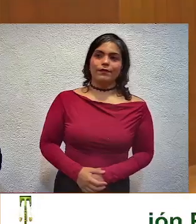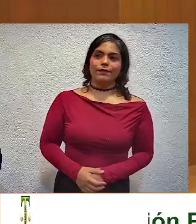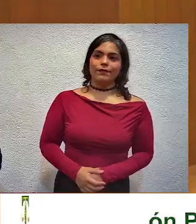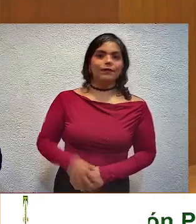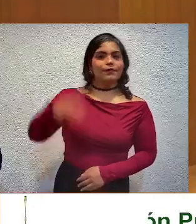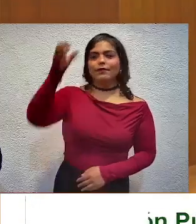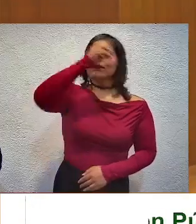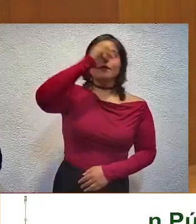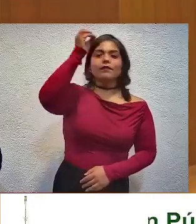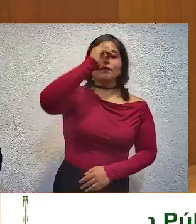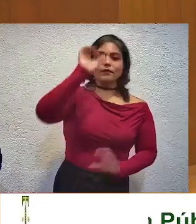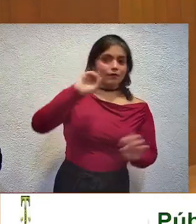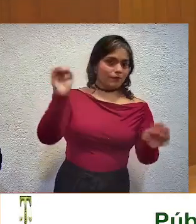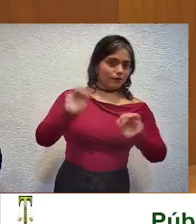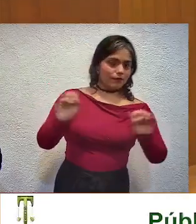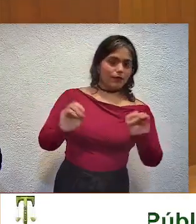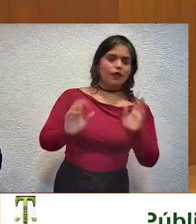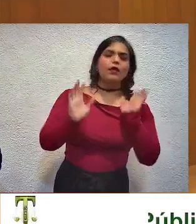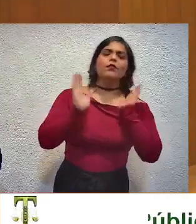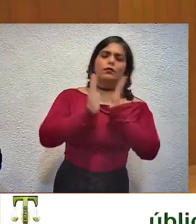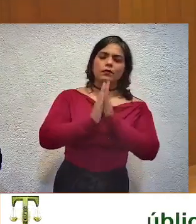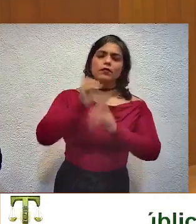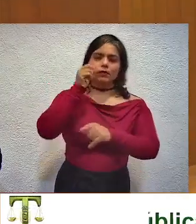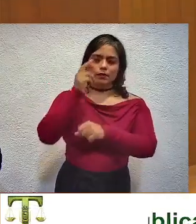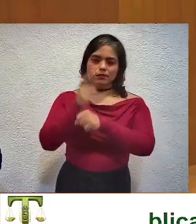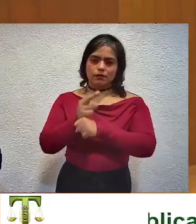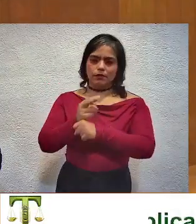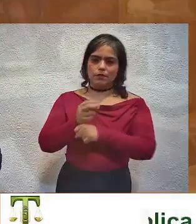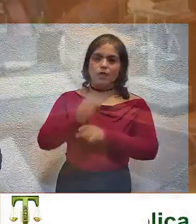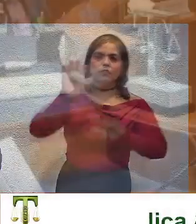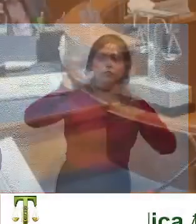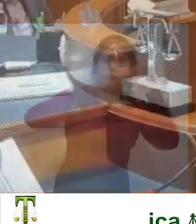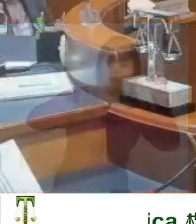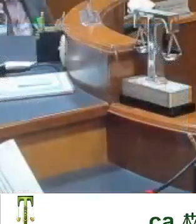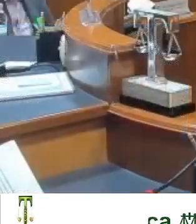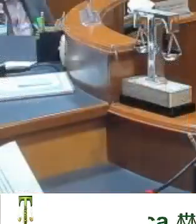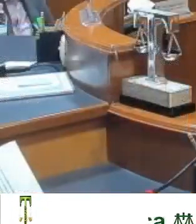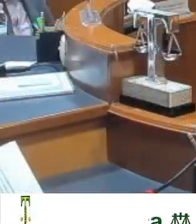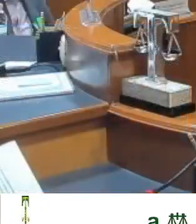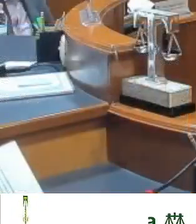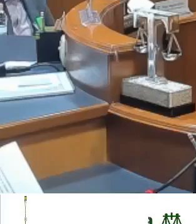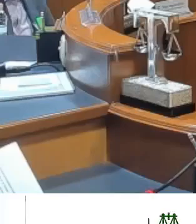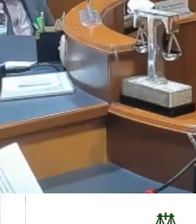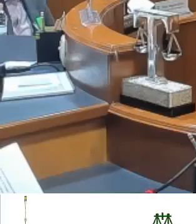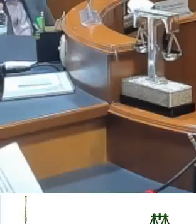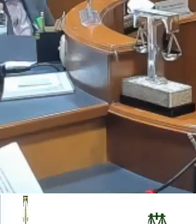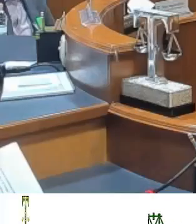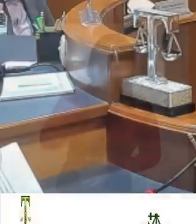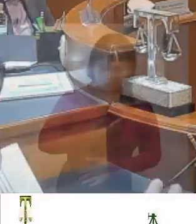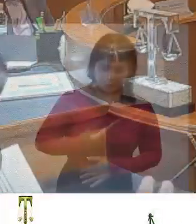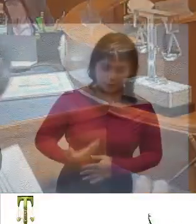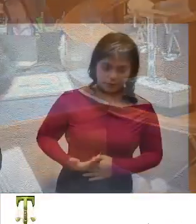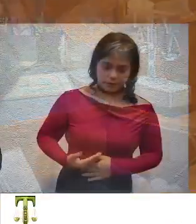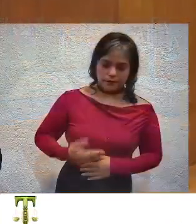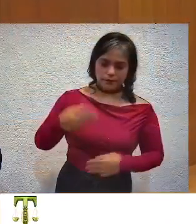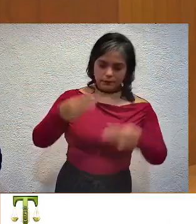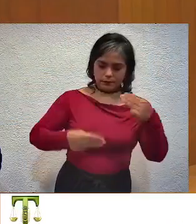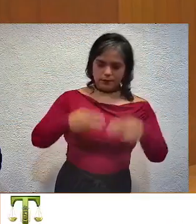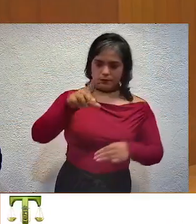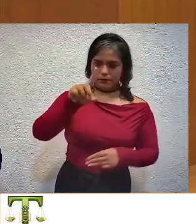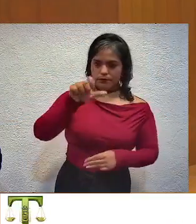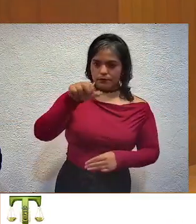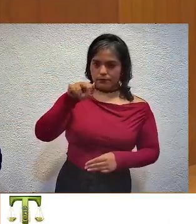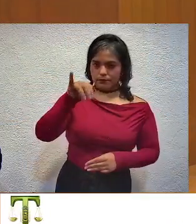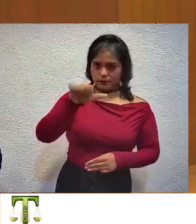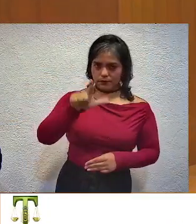No habiendo comentarios al respecto, secretario, tome la votación respectiva. Con su autorización, magistrada presidenta. Magistrado Daniel Preciado